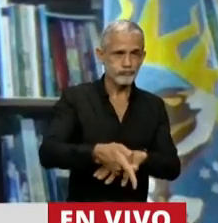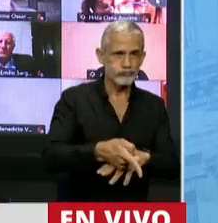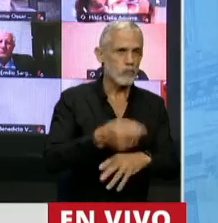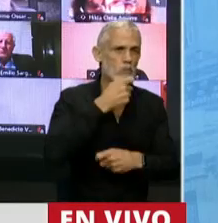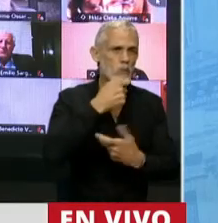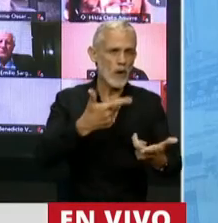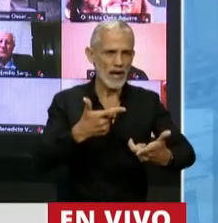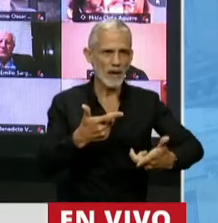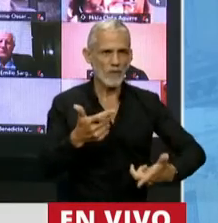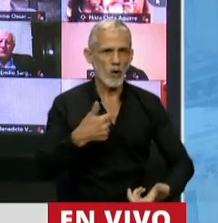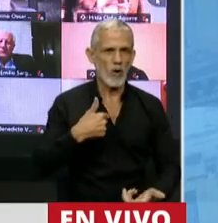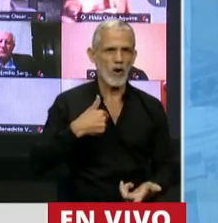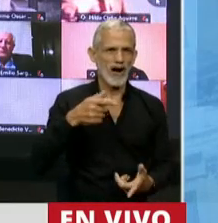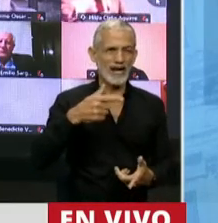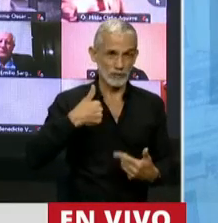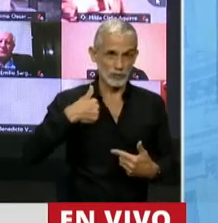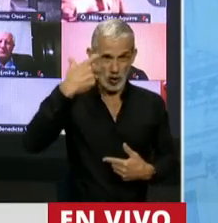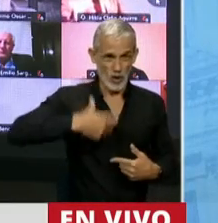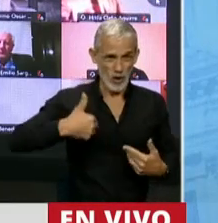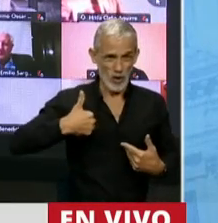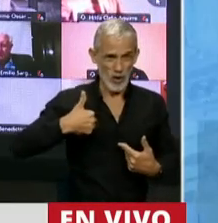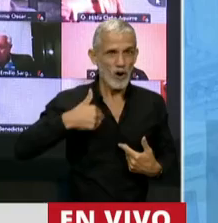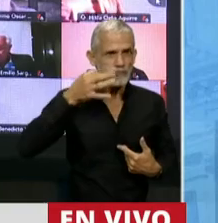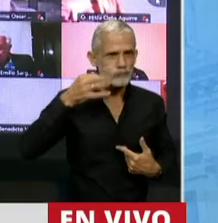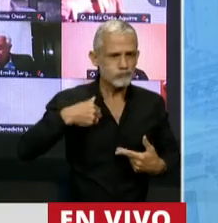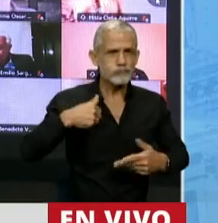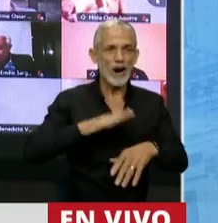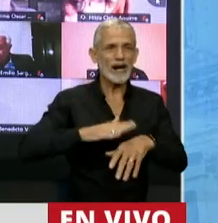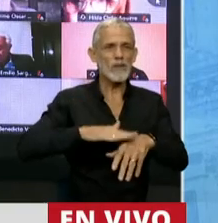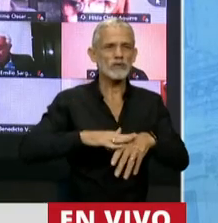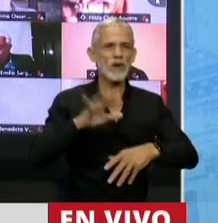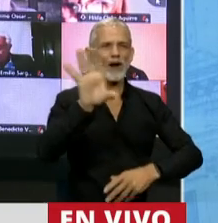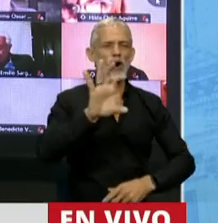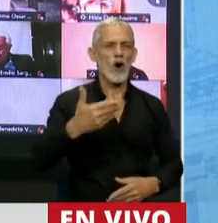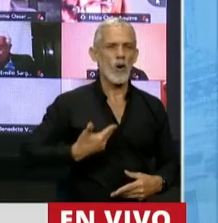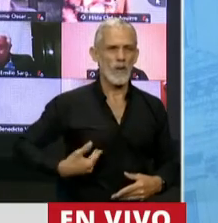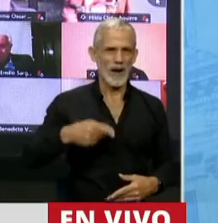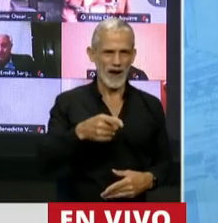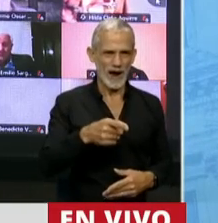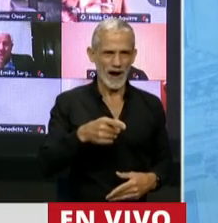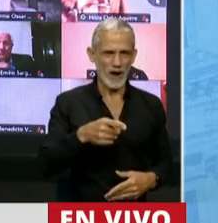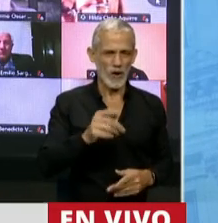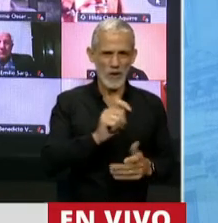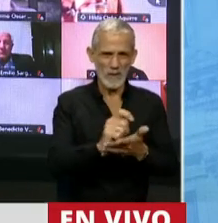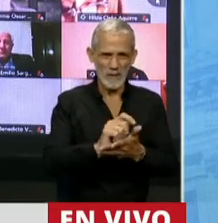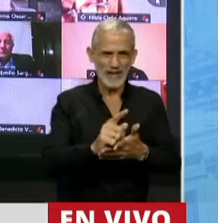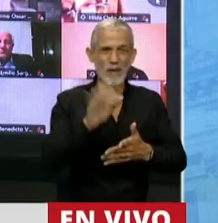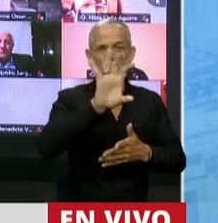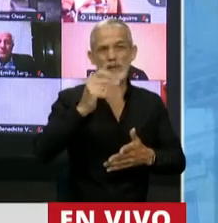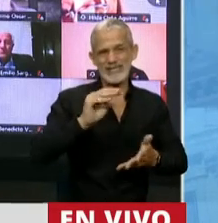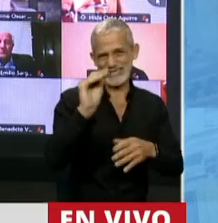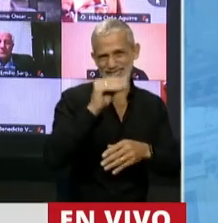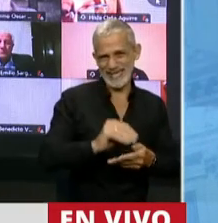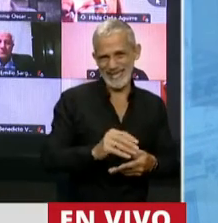caso de quien les habla, estaba a cargo de la gobernación justamente en ese mes de la provincia de Santa